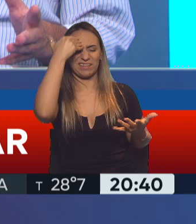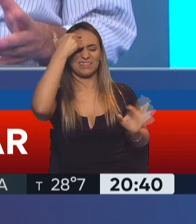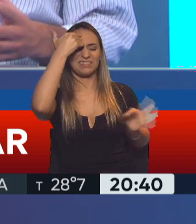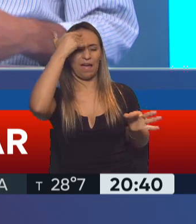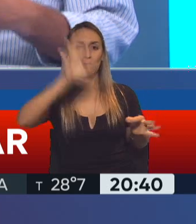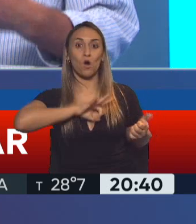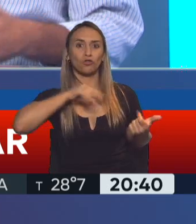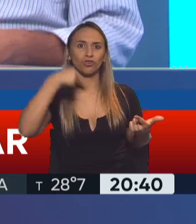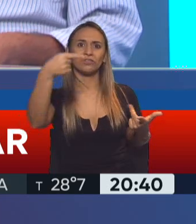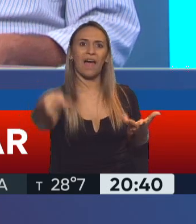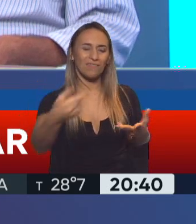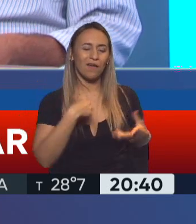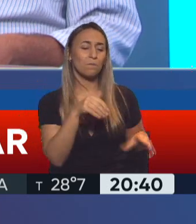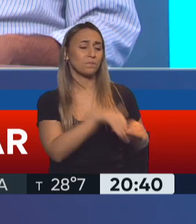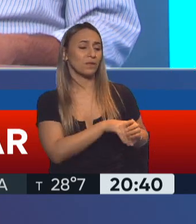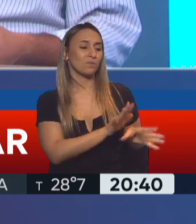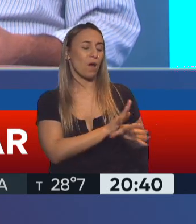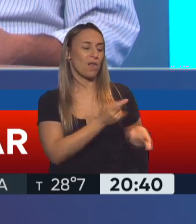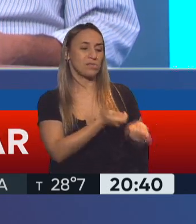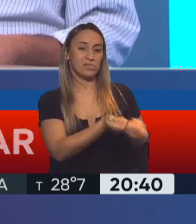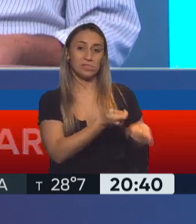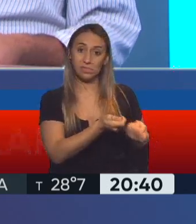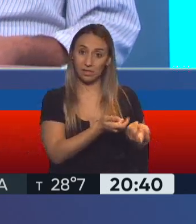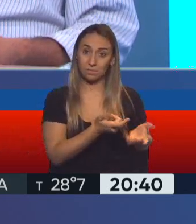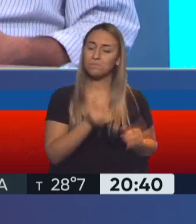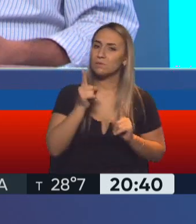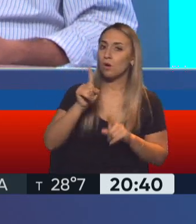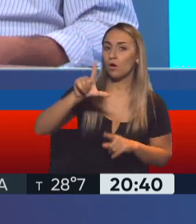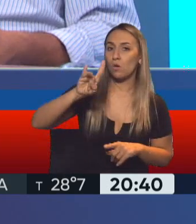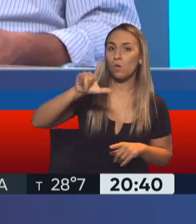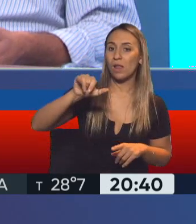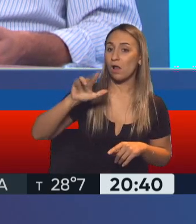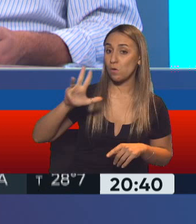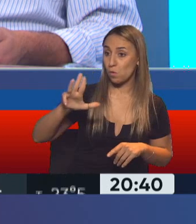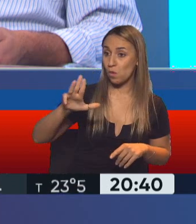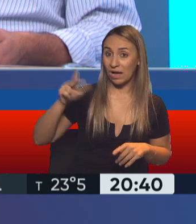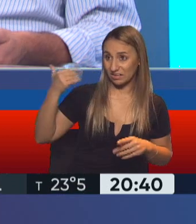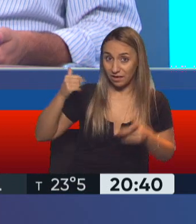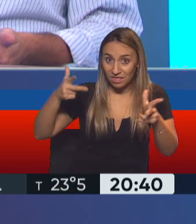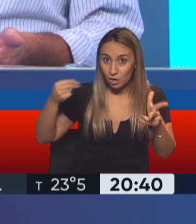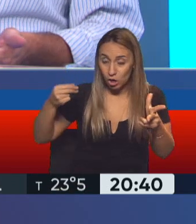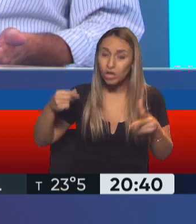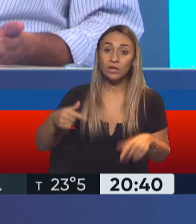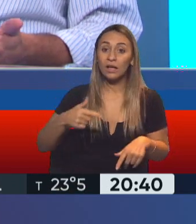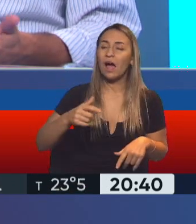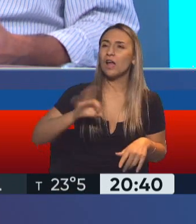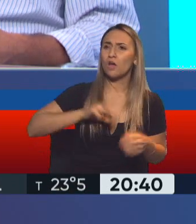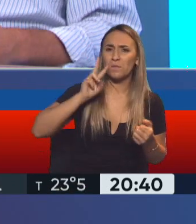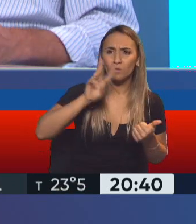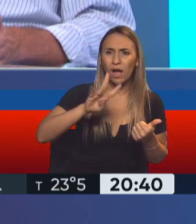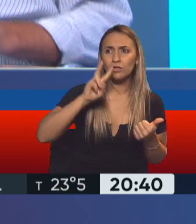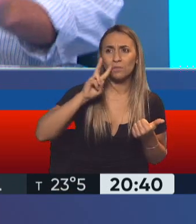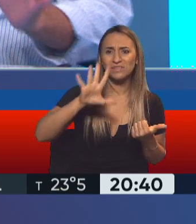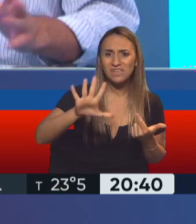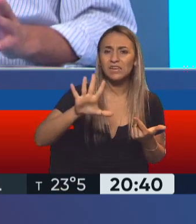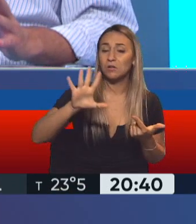en los últimos días se estuvo se estuvo recuperando un testimonio de lula que decía yo le quería pagar al fondo monetario en el 2004-2005 es